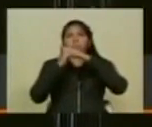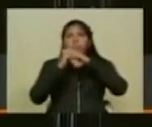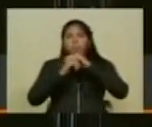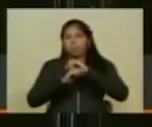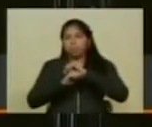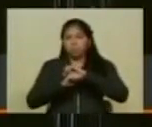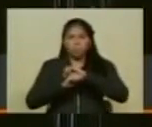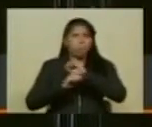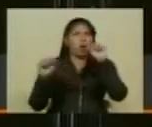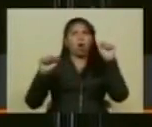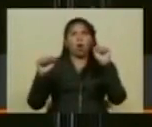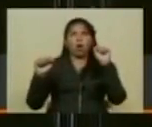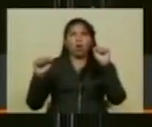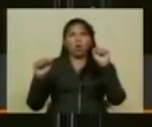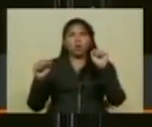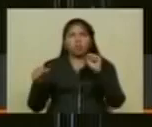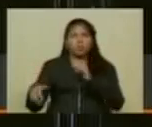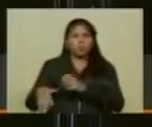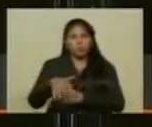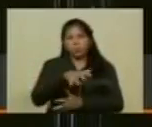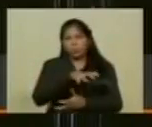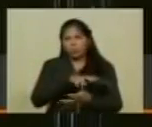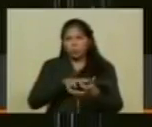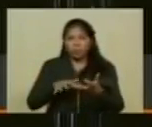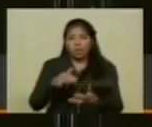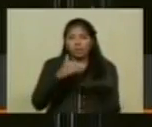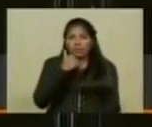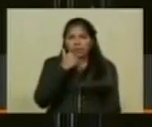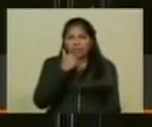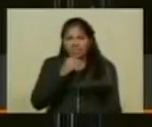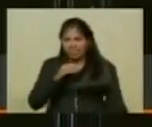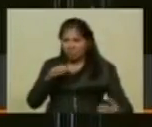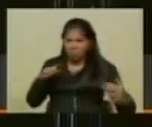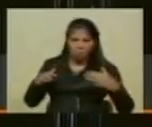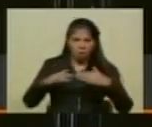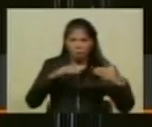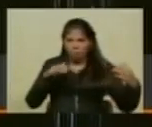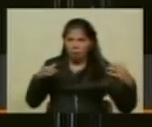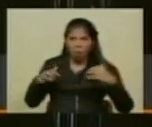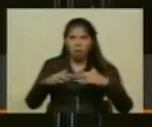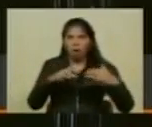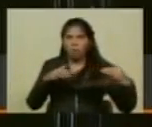generalizada y a las puertas de una contienda civil, de una guerra civil.